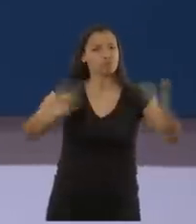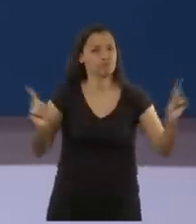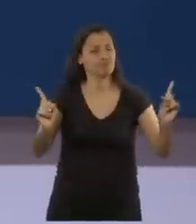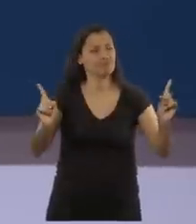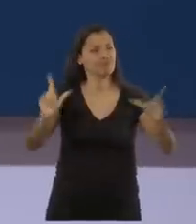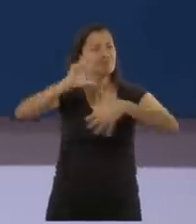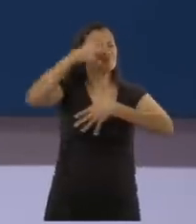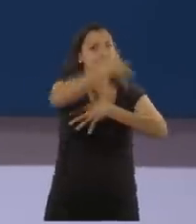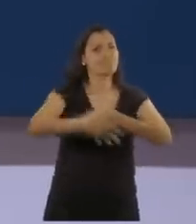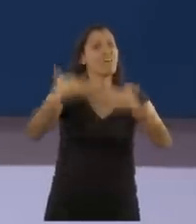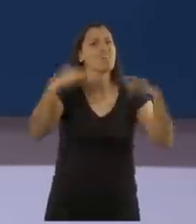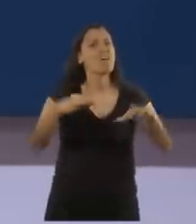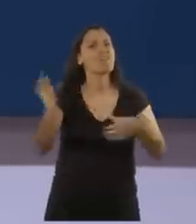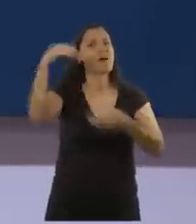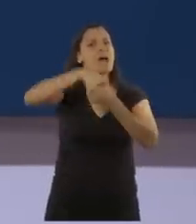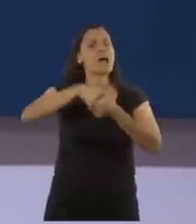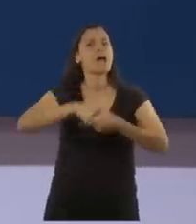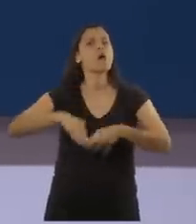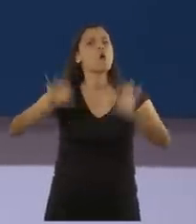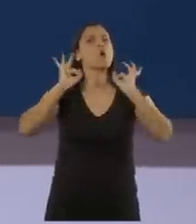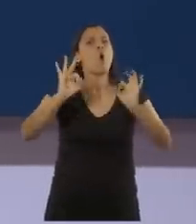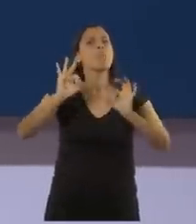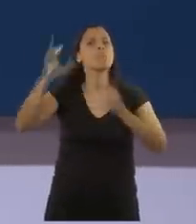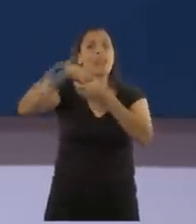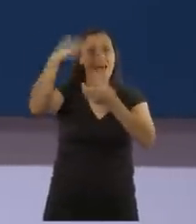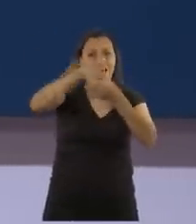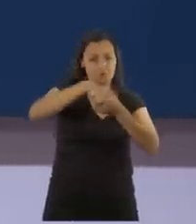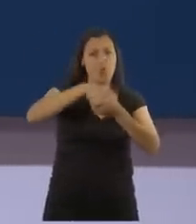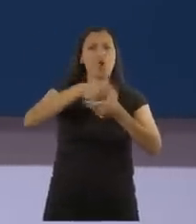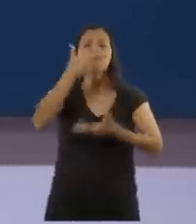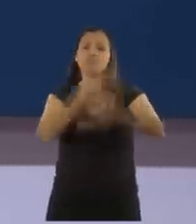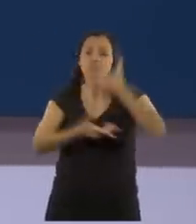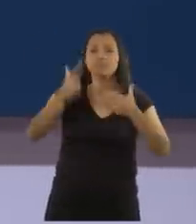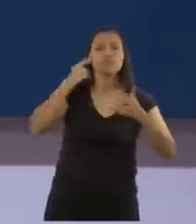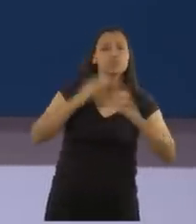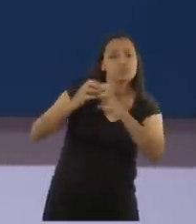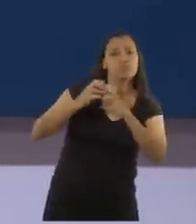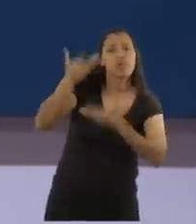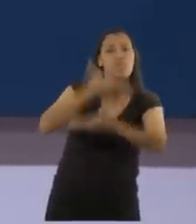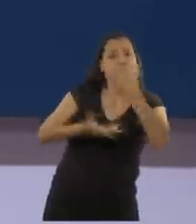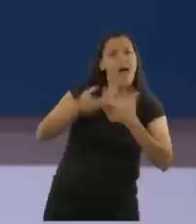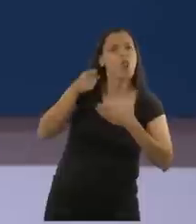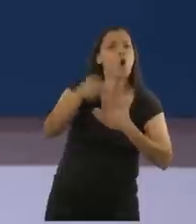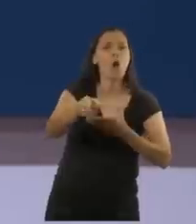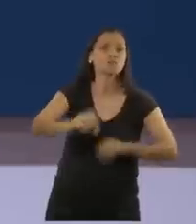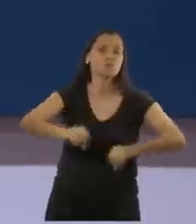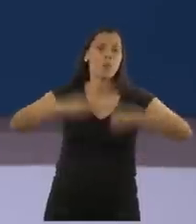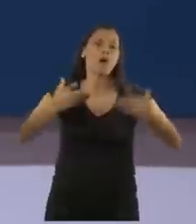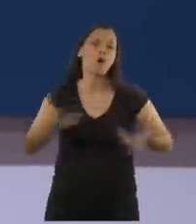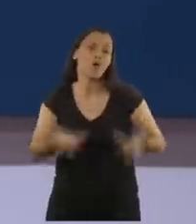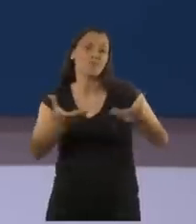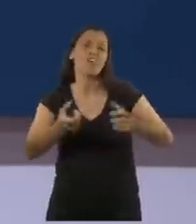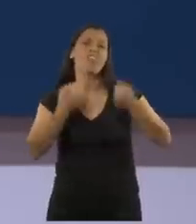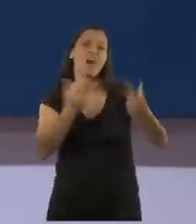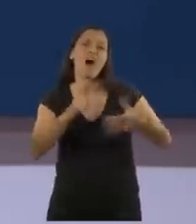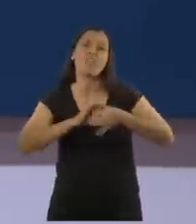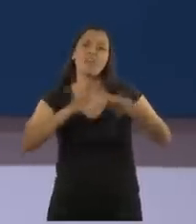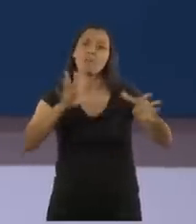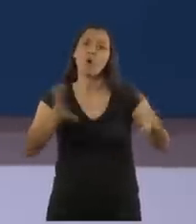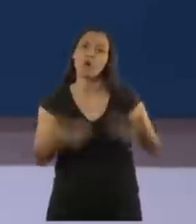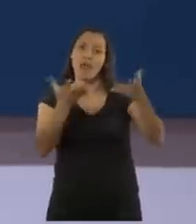continente y el diálogo en la diversidad es el mejor instrumento para promover la democracia